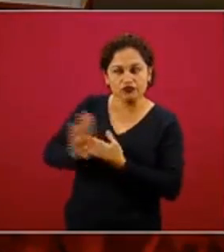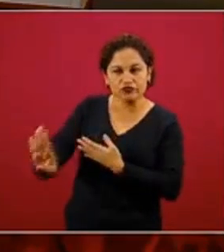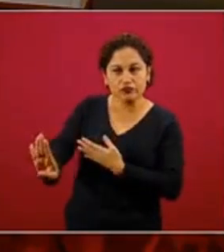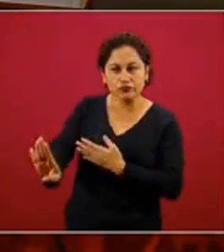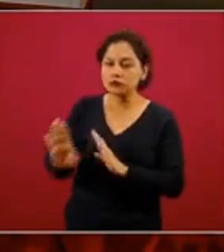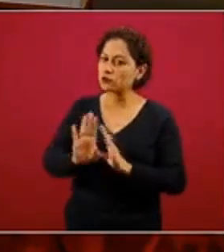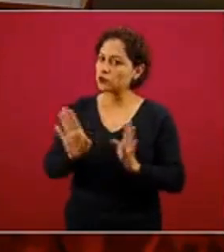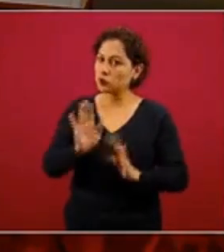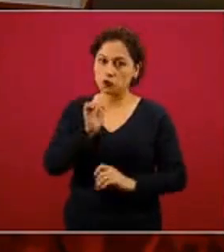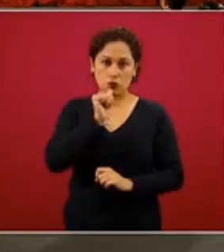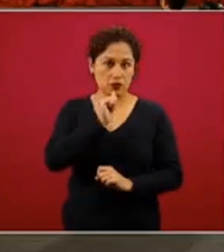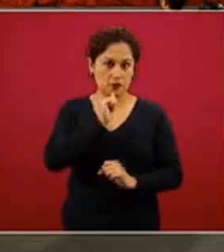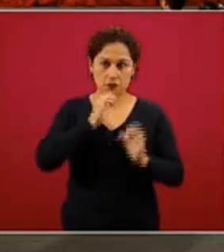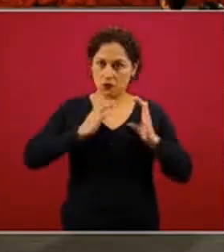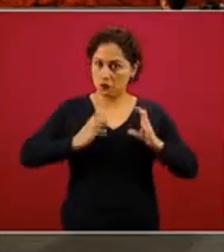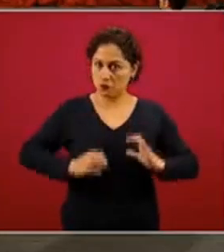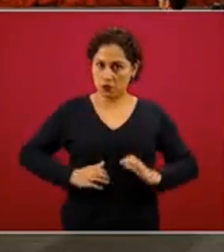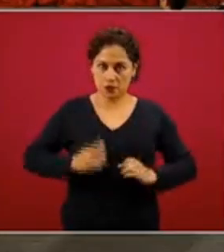virus. ¿Sí?